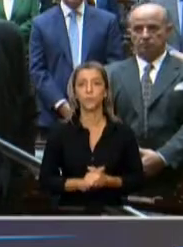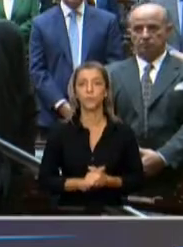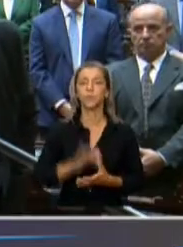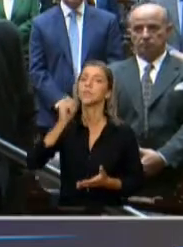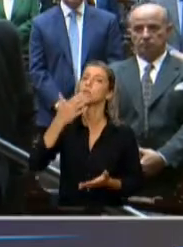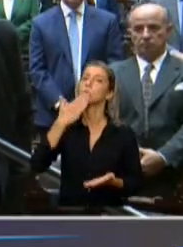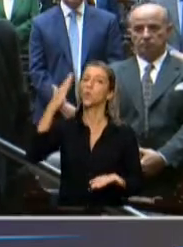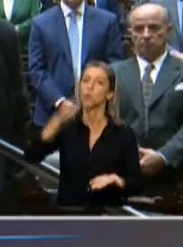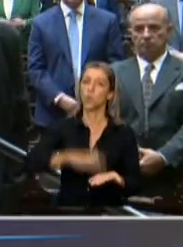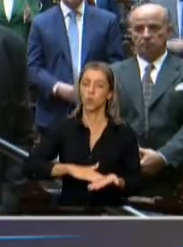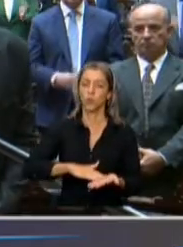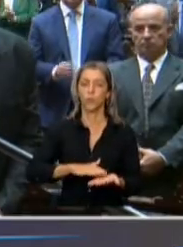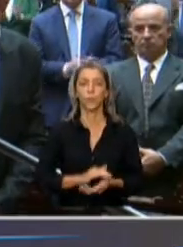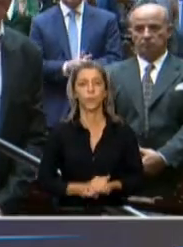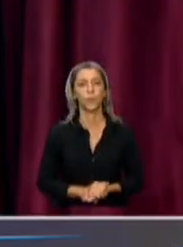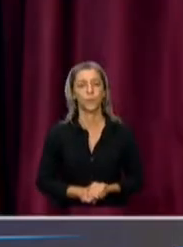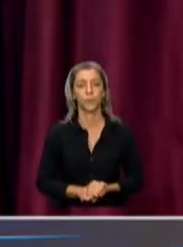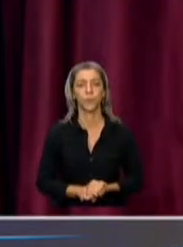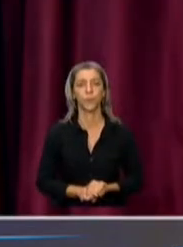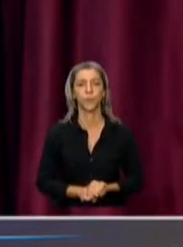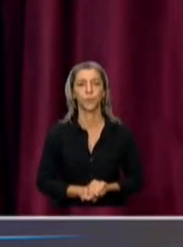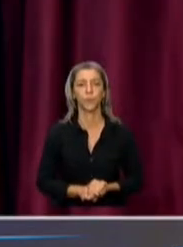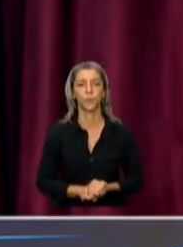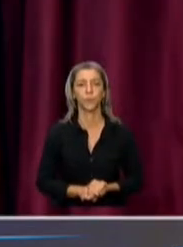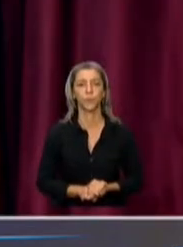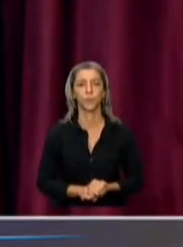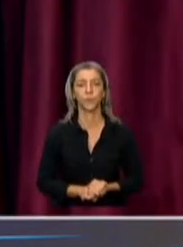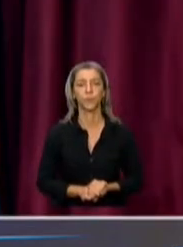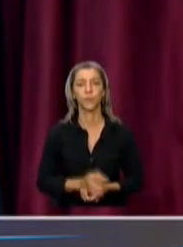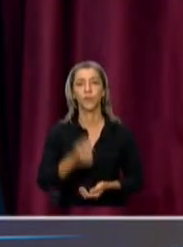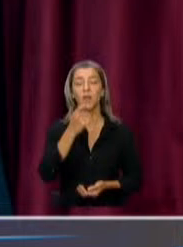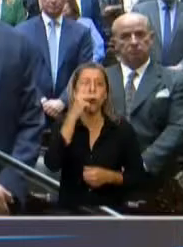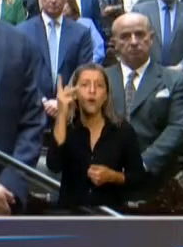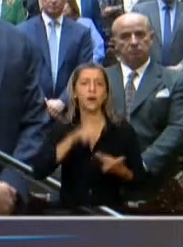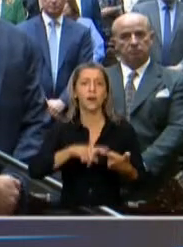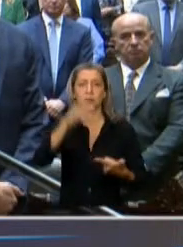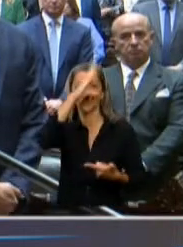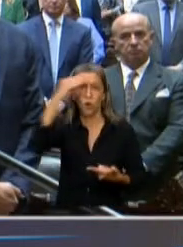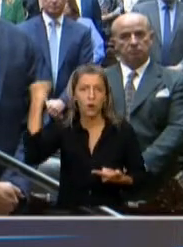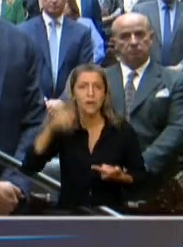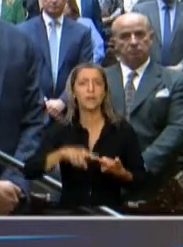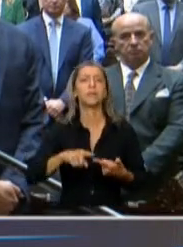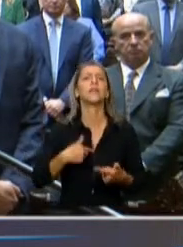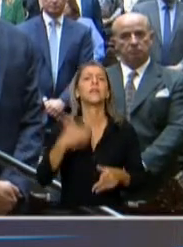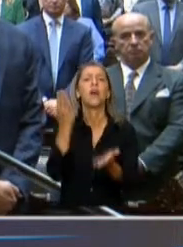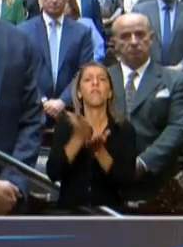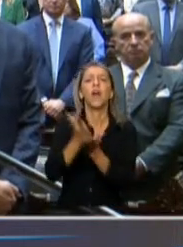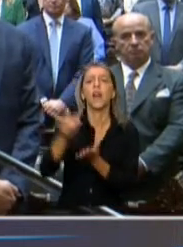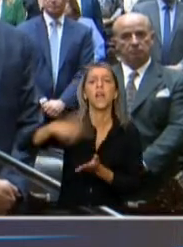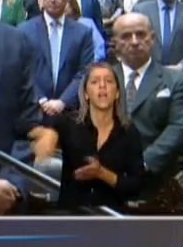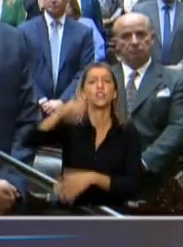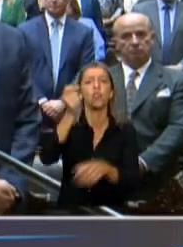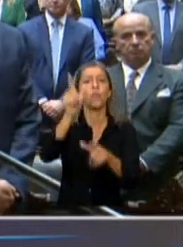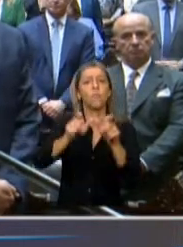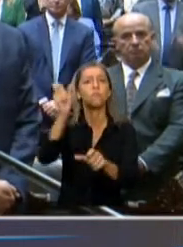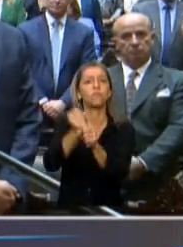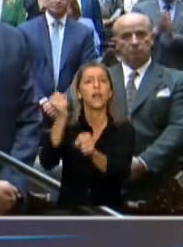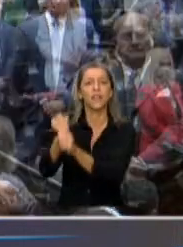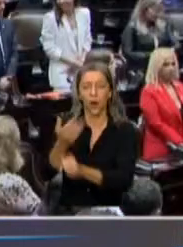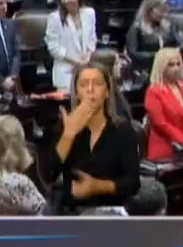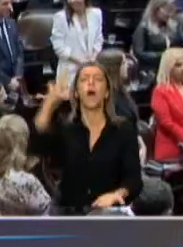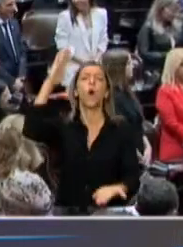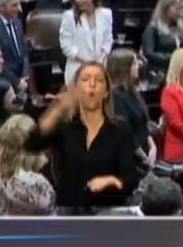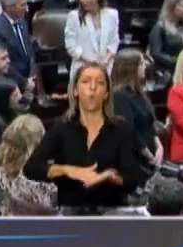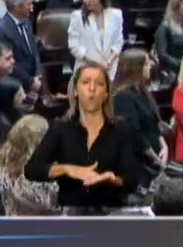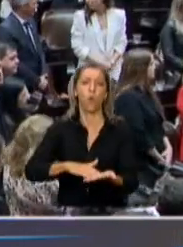saber claramente de qué está hablando Javier Milei y La Libertad Avanza en términos jurídicos de las reformas que han planteado